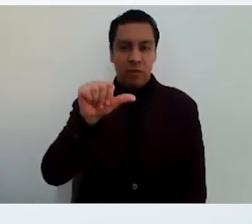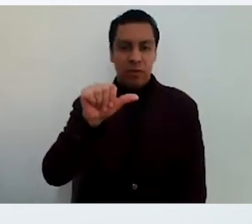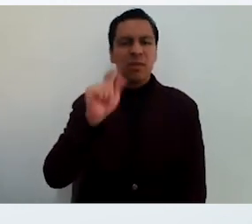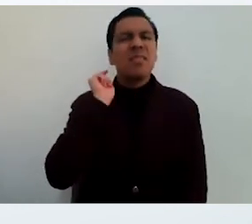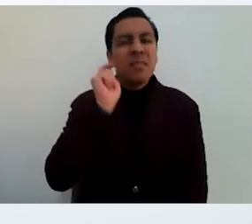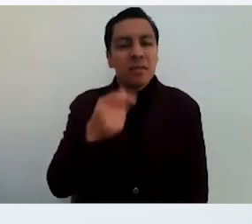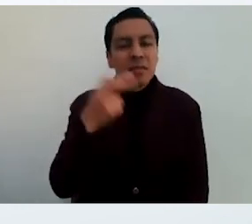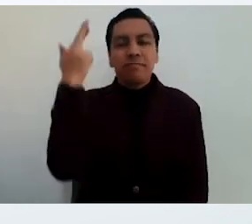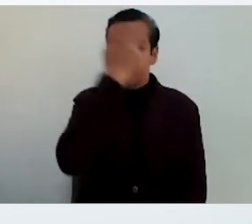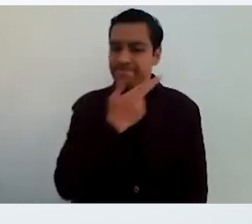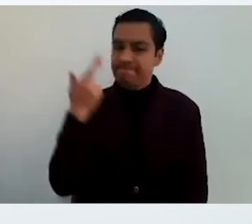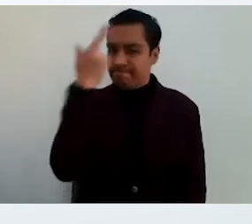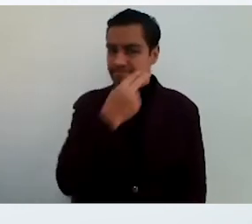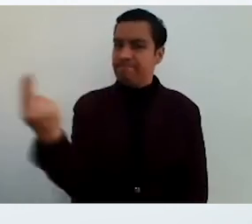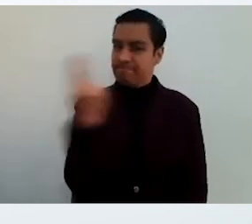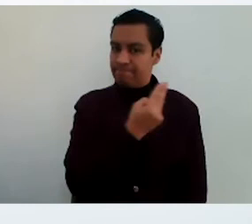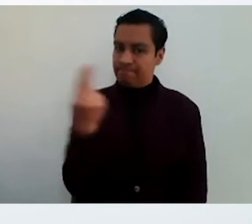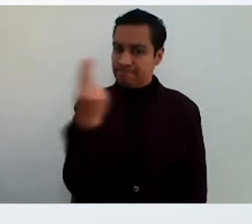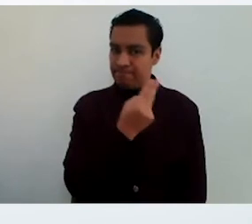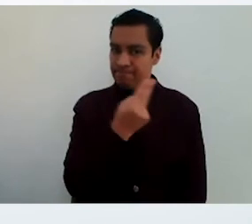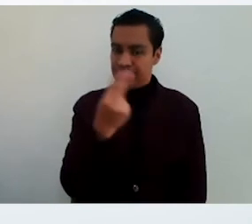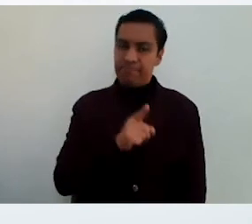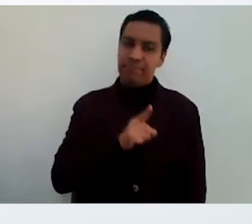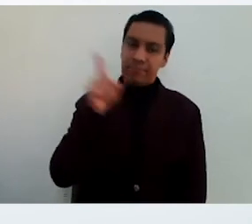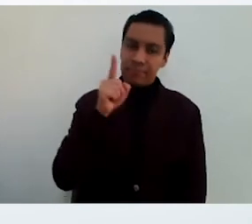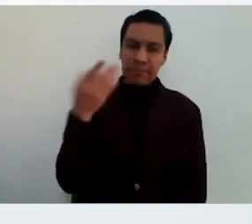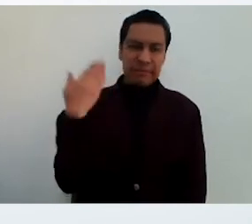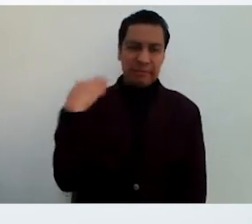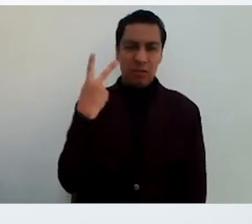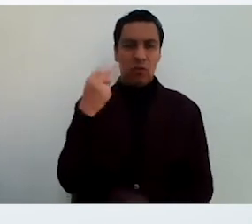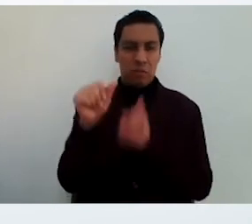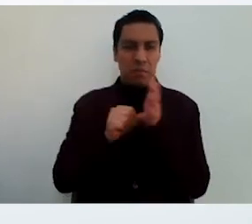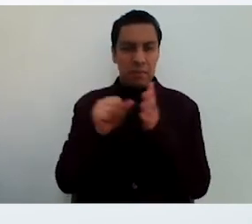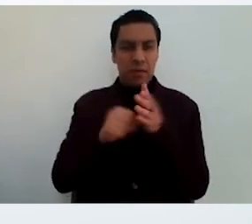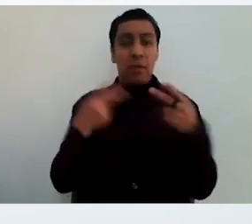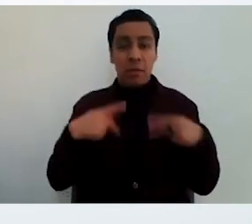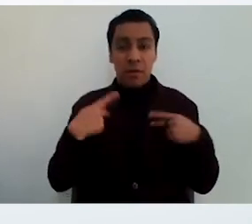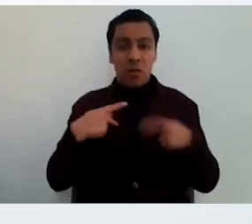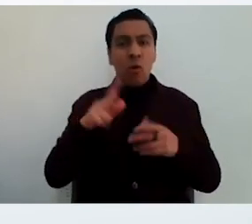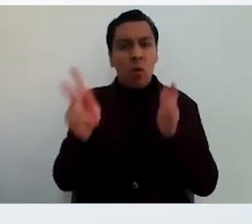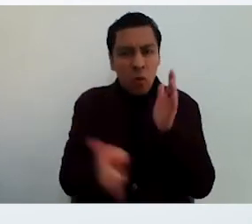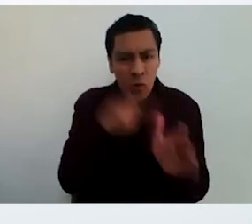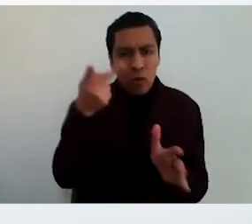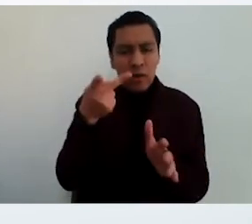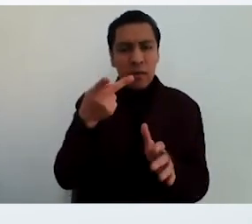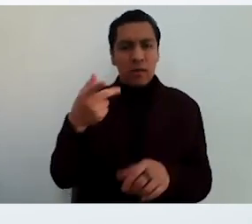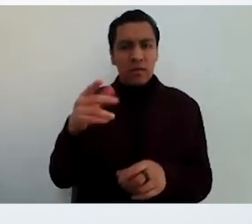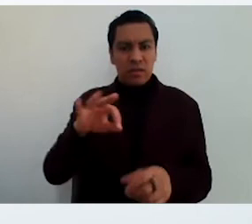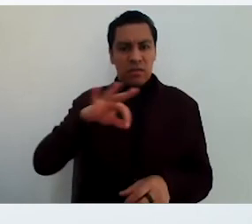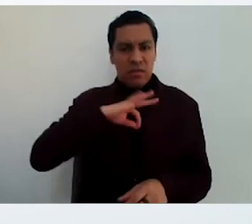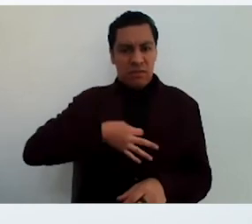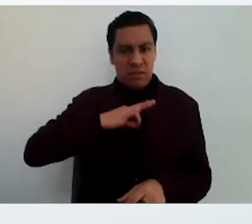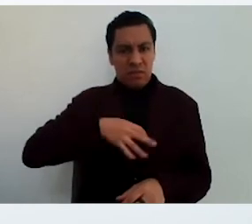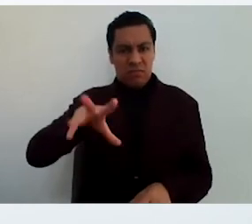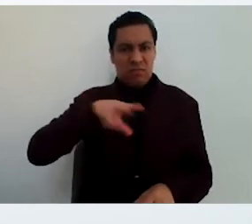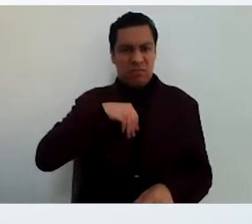las anécdotas que tuvieron mucho eco social hace 2 meses de personas que se reinfectaban. Yo